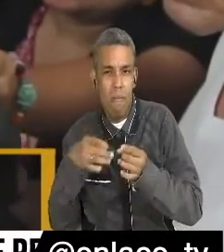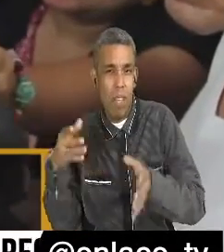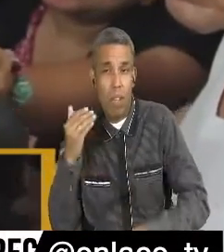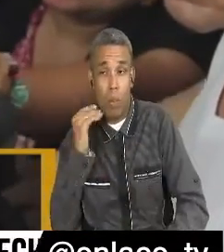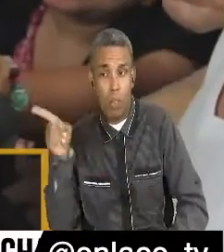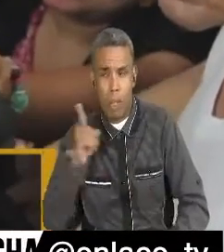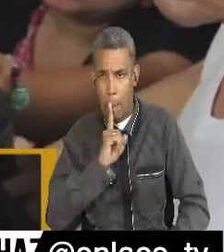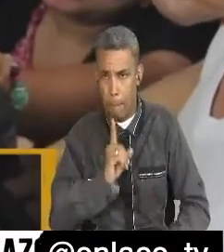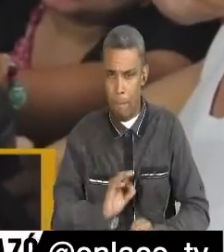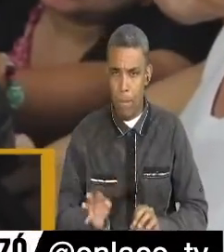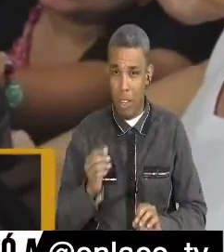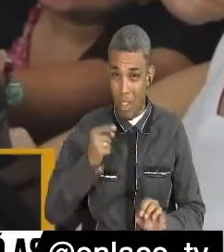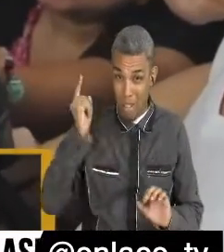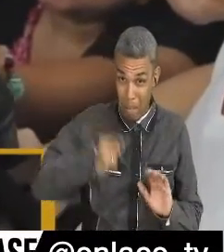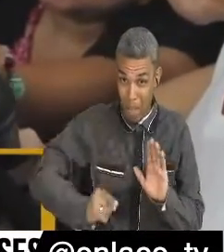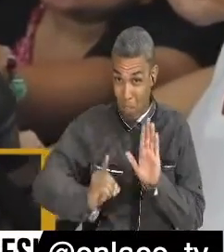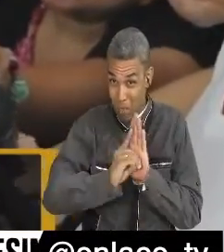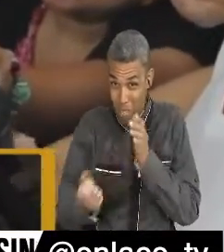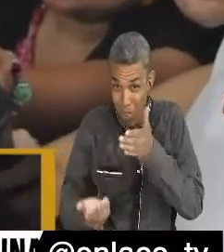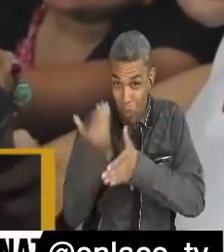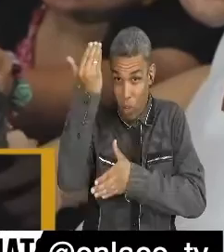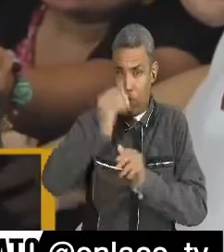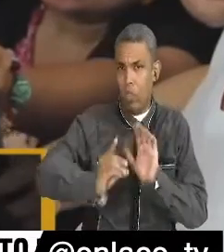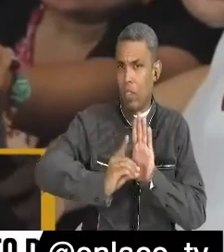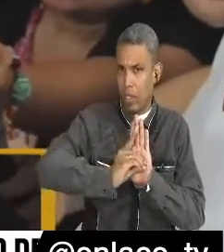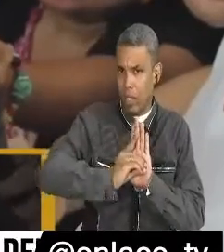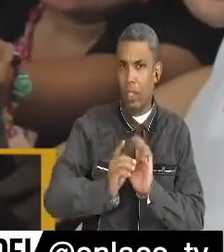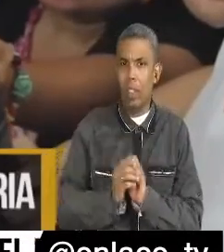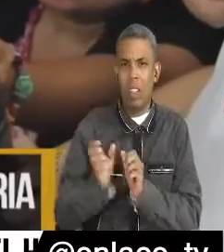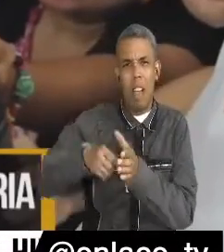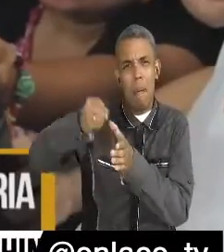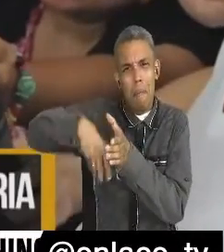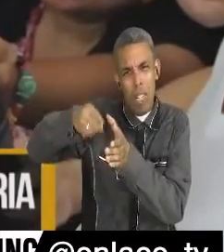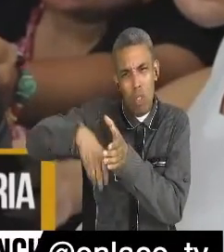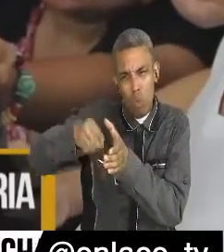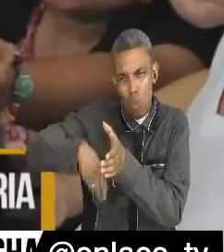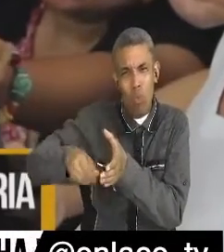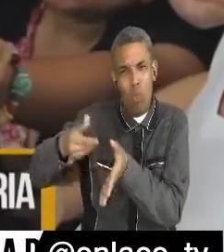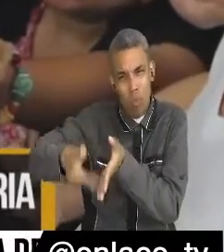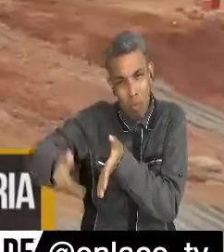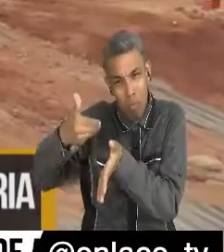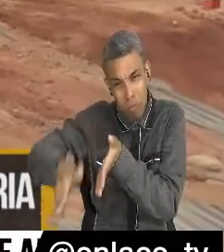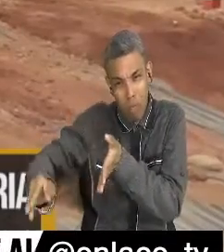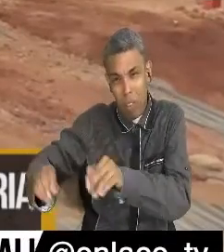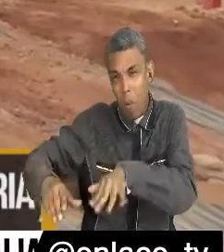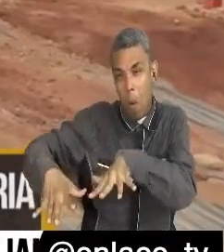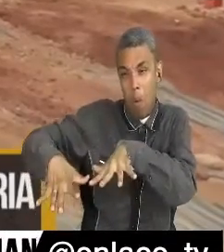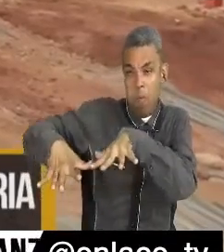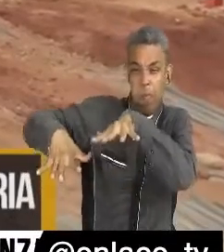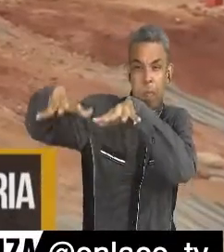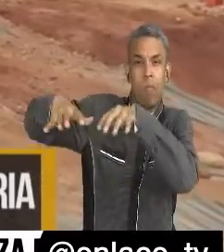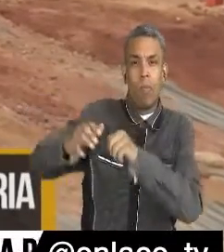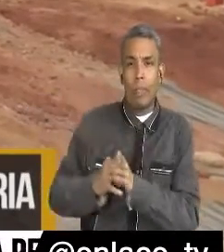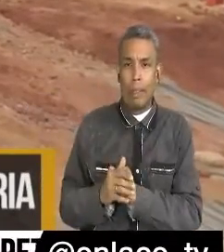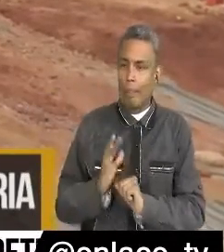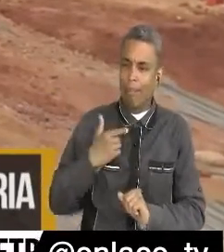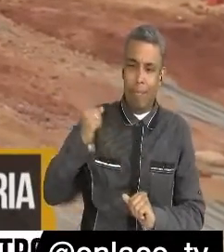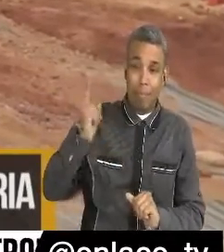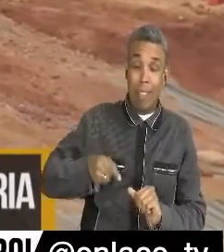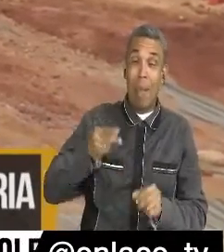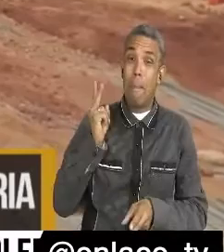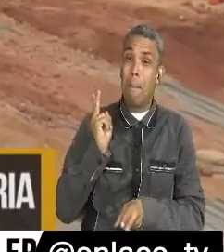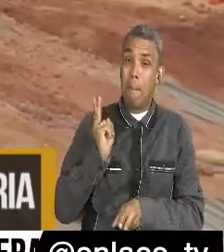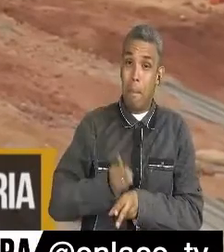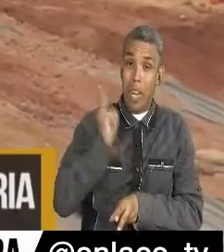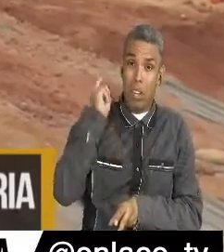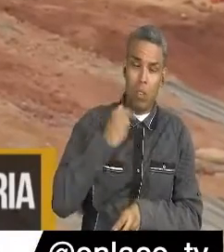expedimos el nuevo decreto sobre emergencia sanitaria, que es la que tiene y dio vía libre en este